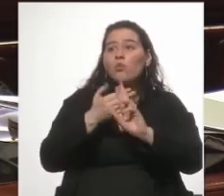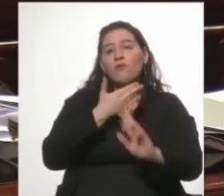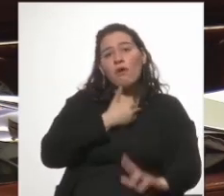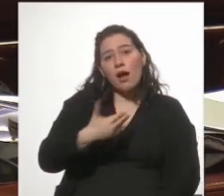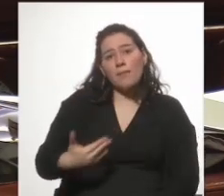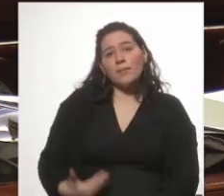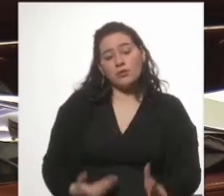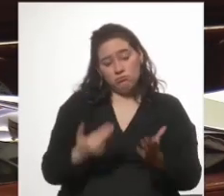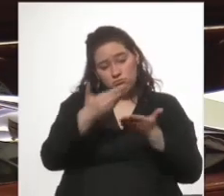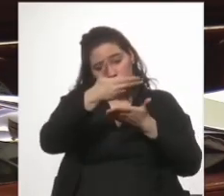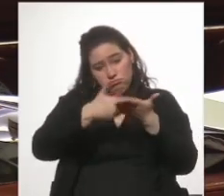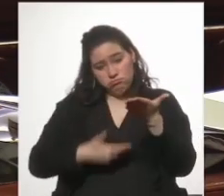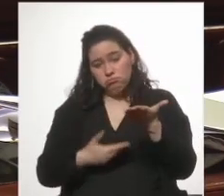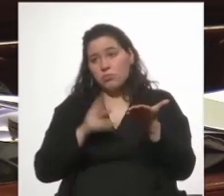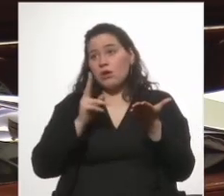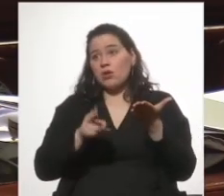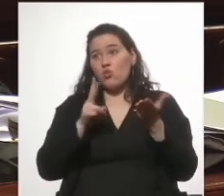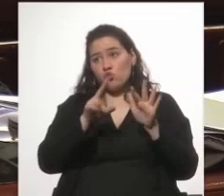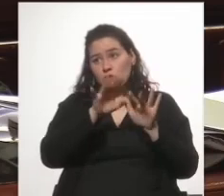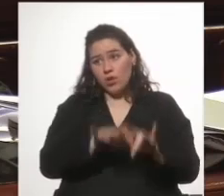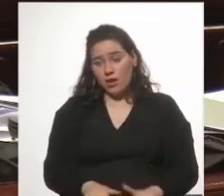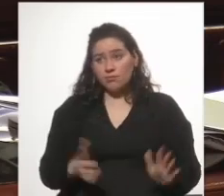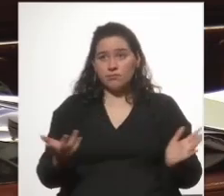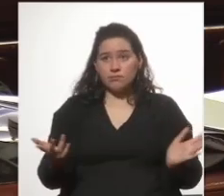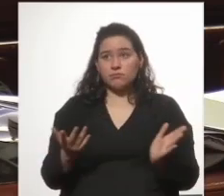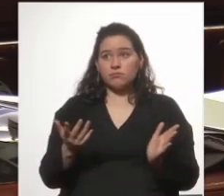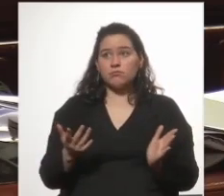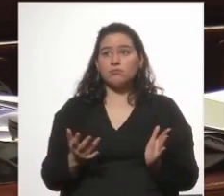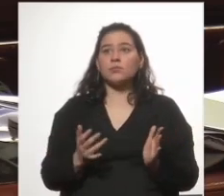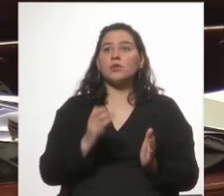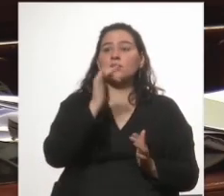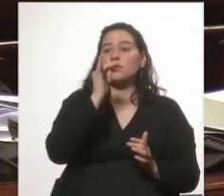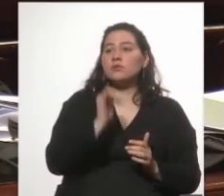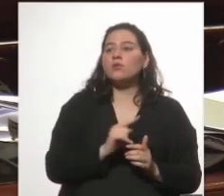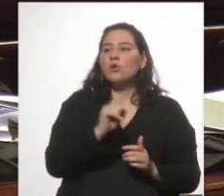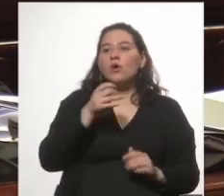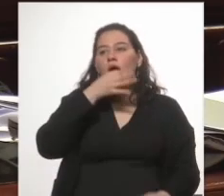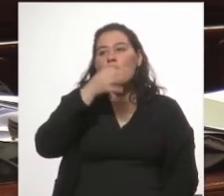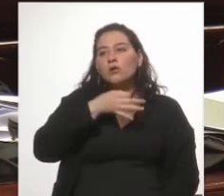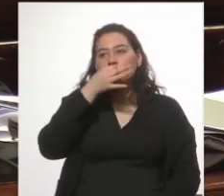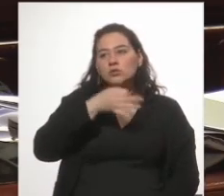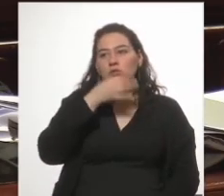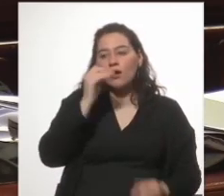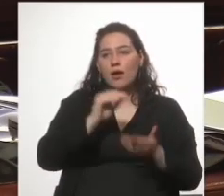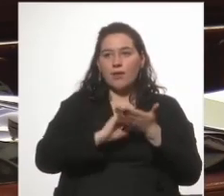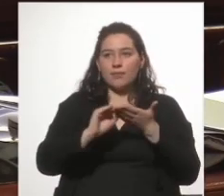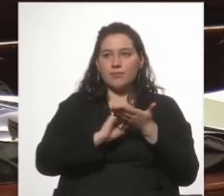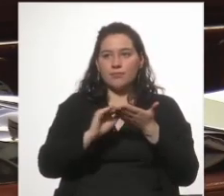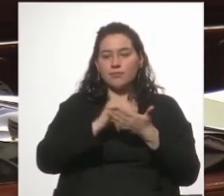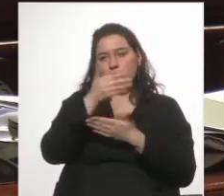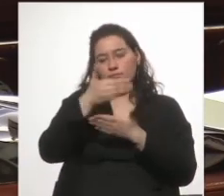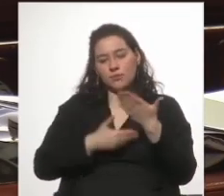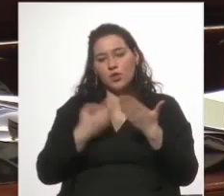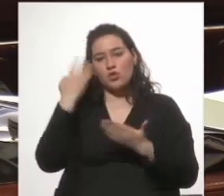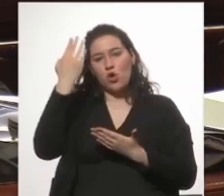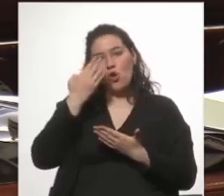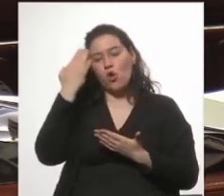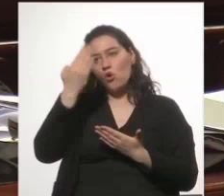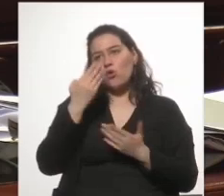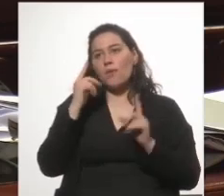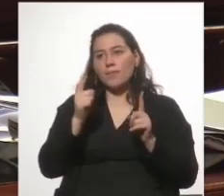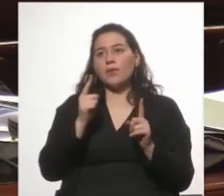resulta documentado en su carta de renuncia. En lugar de proceder a denunciar los hechos documentados en el expediente administrativo del Tribunal de Honor, se procedió a